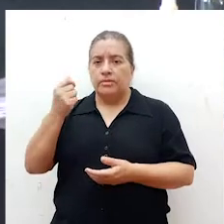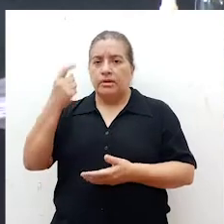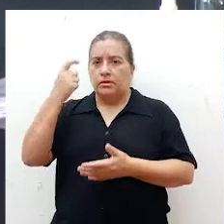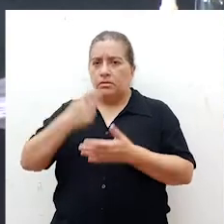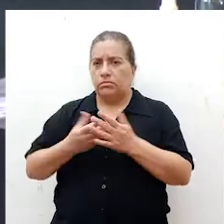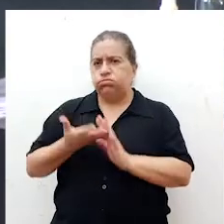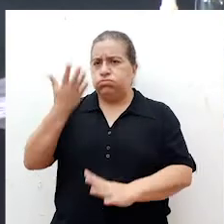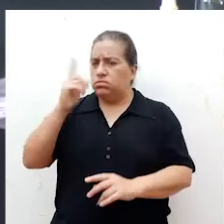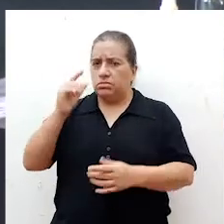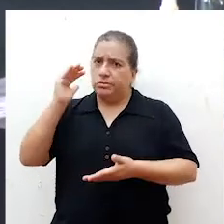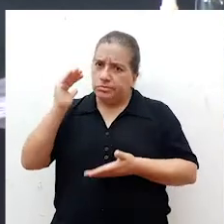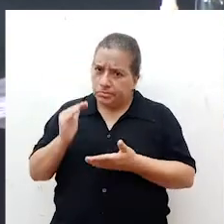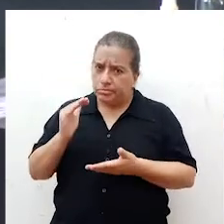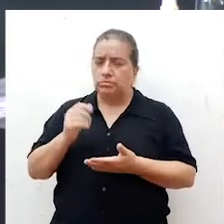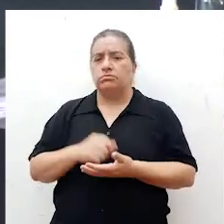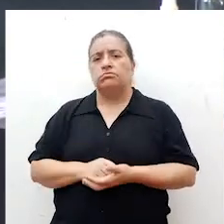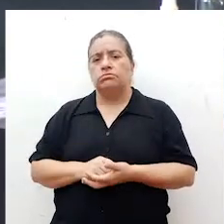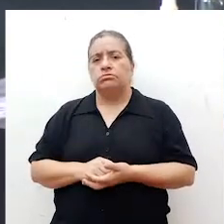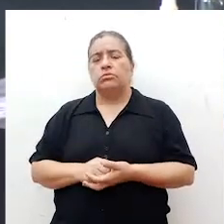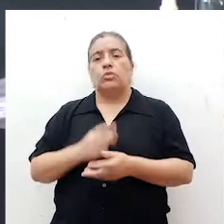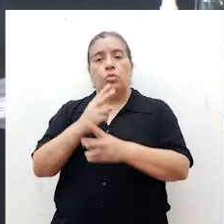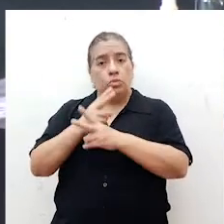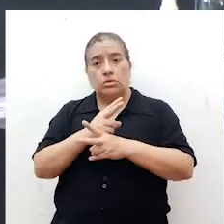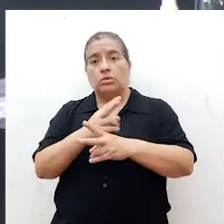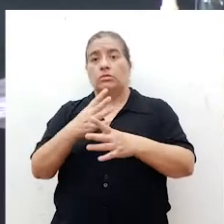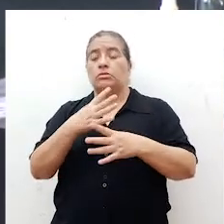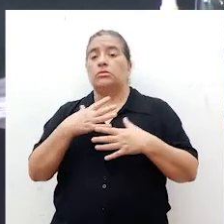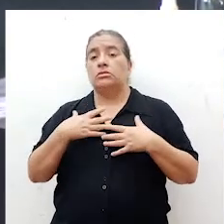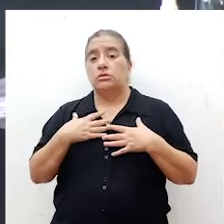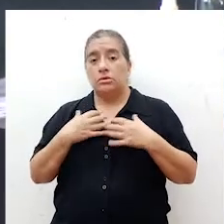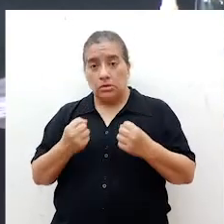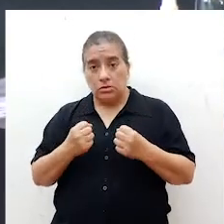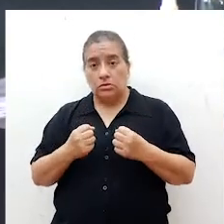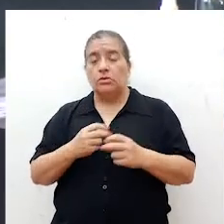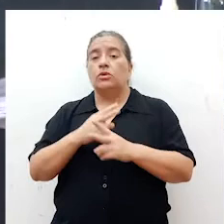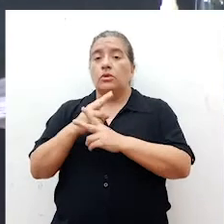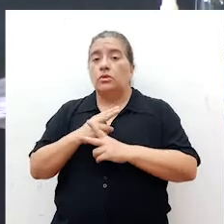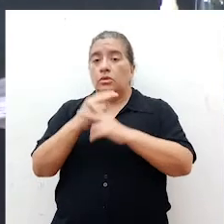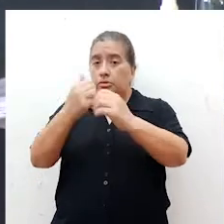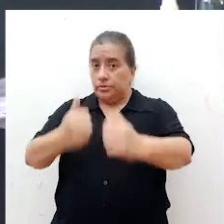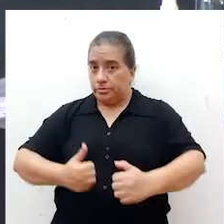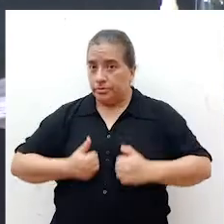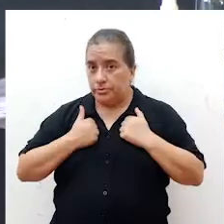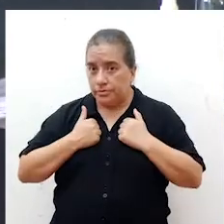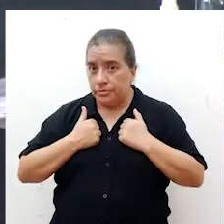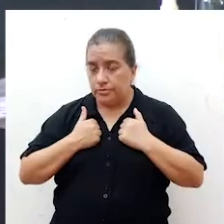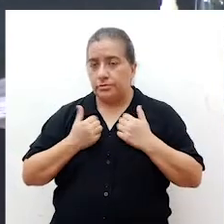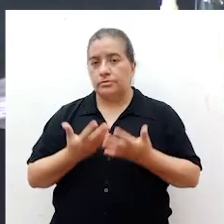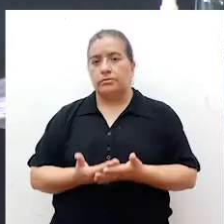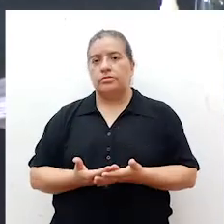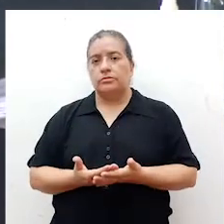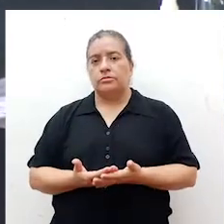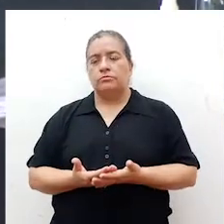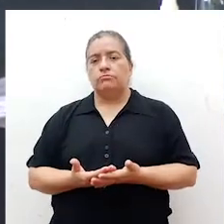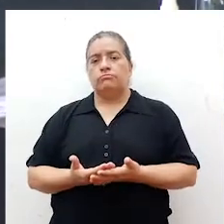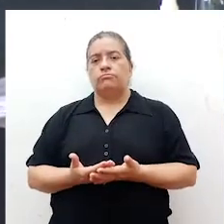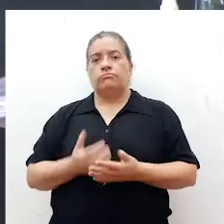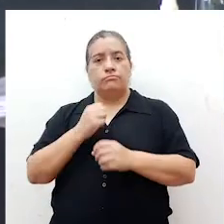Eficiencia significa hacerlo al menor costo posible, con el menor costo en salud y con el menor costo en